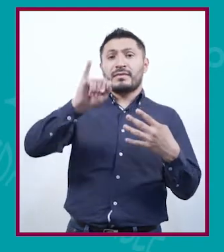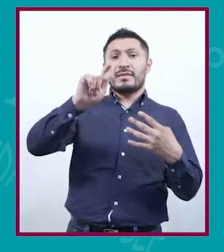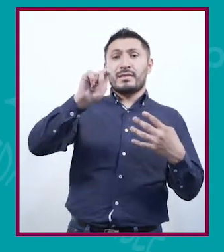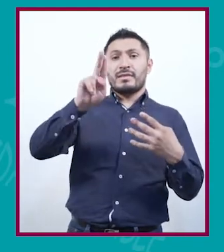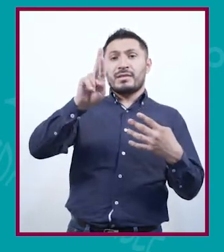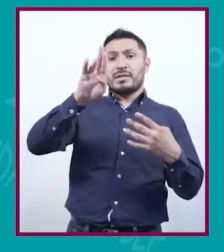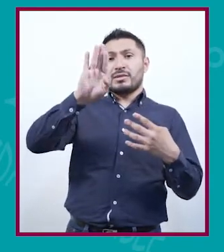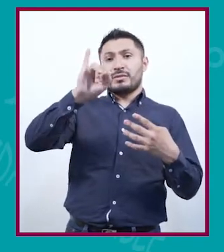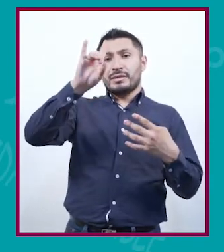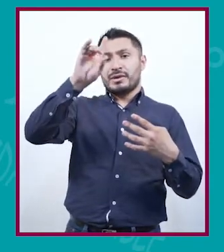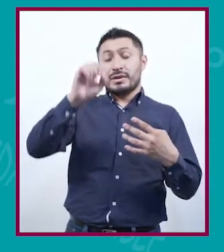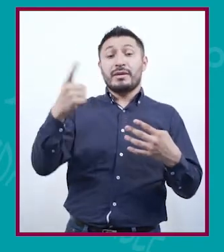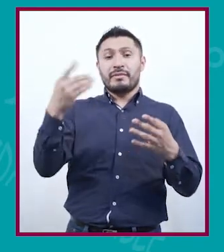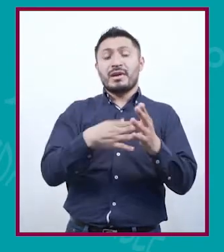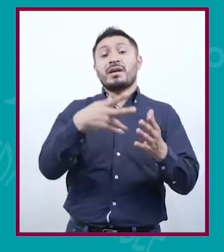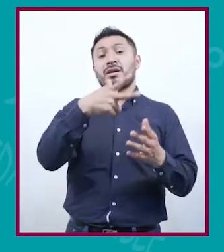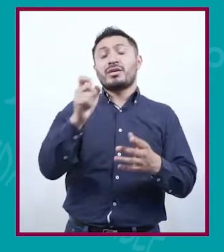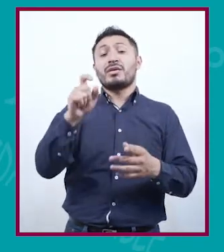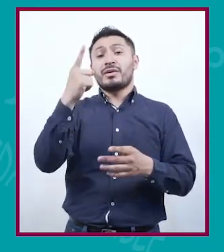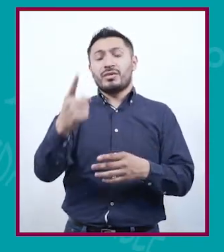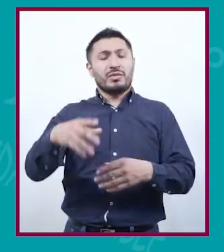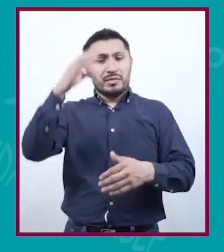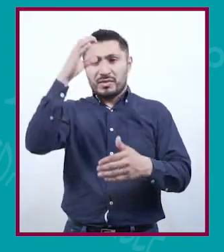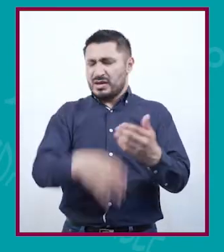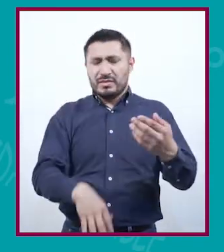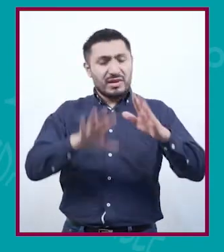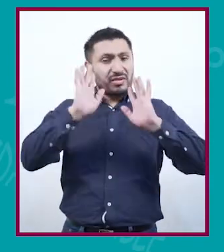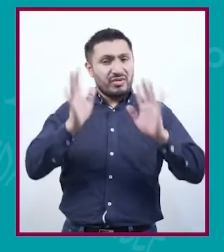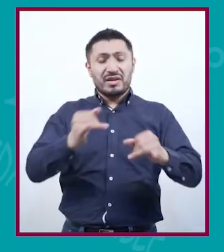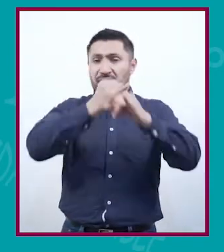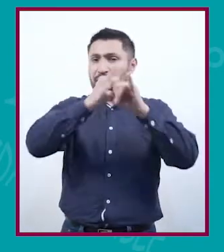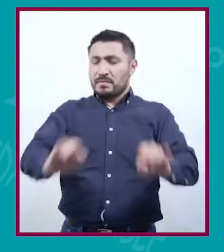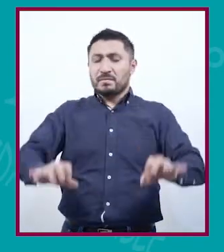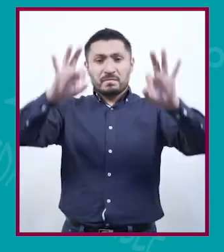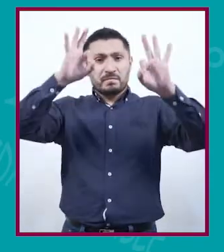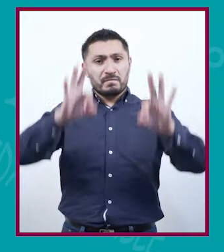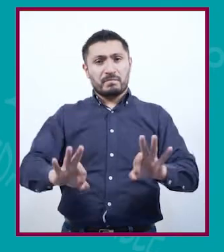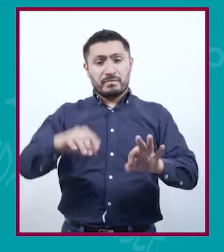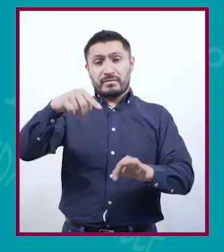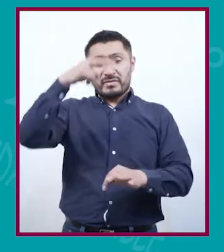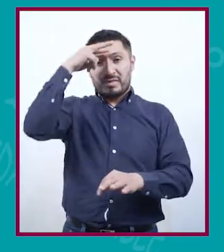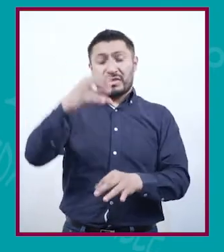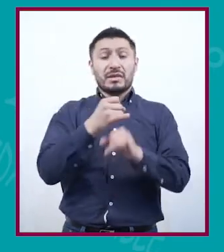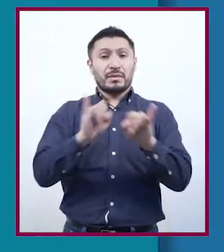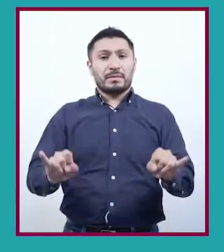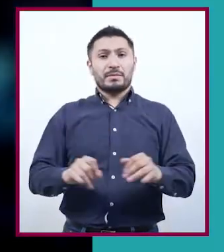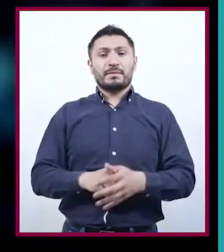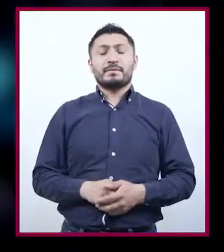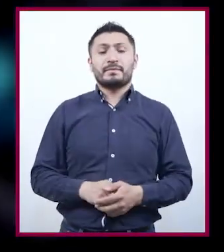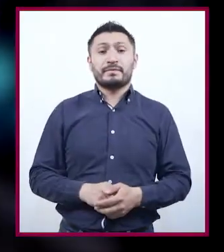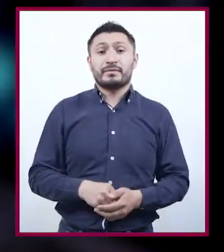en 1821, que fue cuando se terminó de consolidar lo que es la independencia de México.